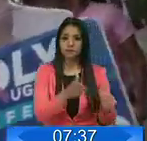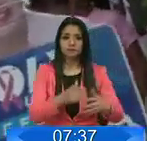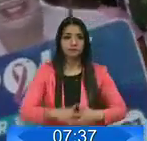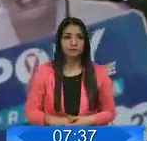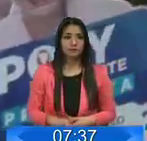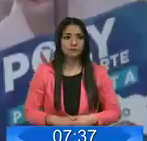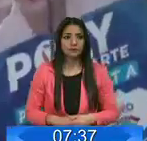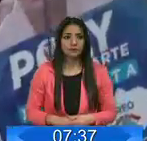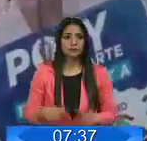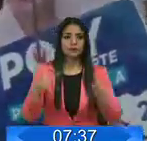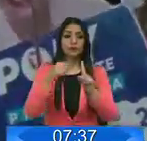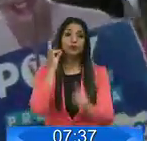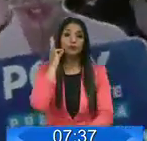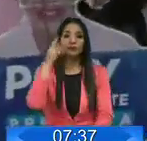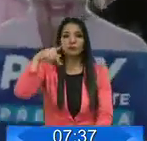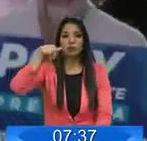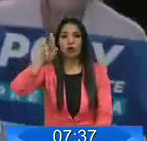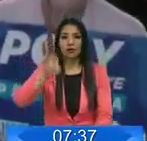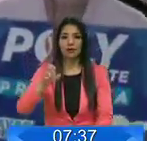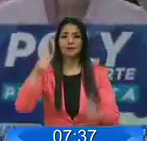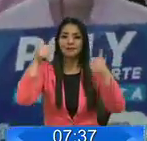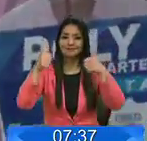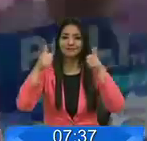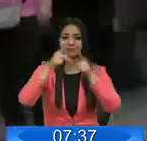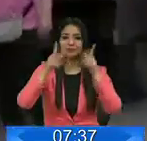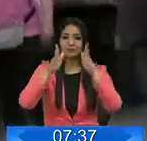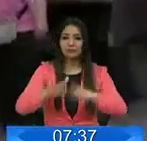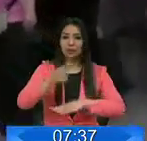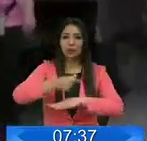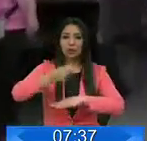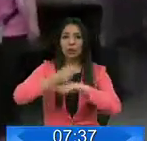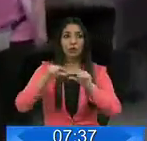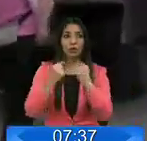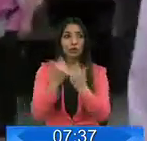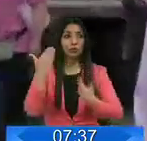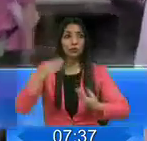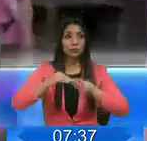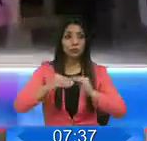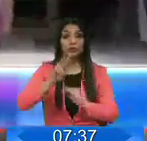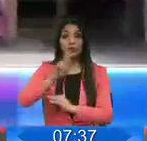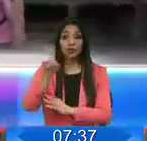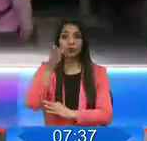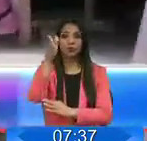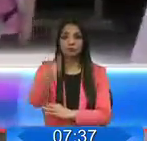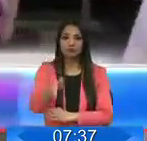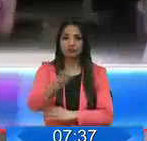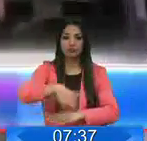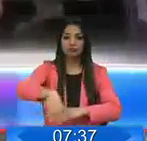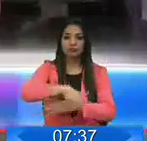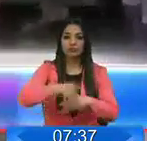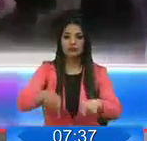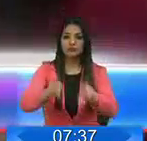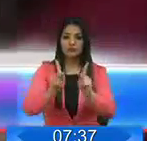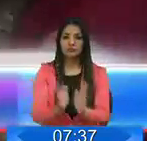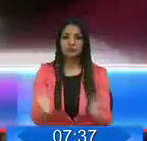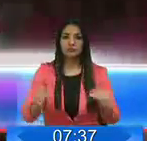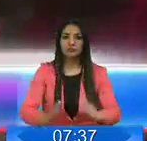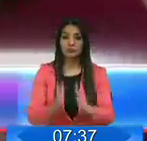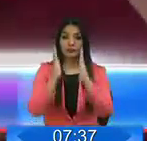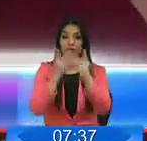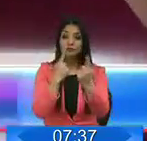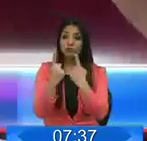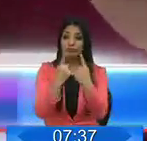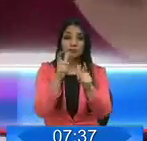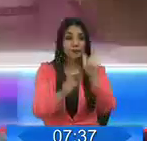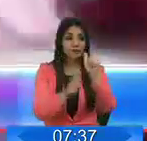Poli Ugarte, candidata a la prefectura del Guayas por Creo, recorrió la parroquia Jimena y la isla Trinitaria, donde conversó con